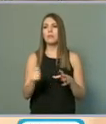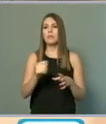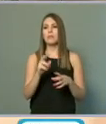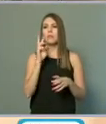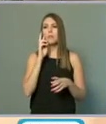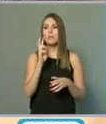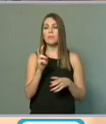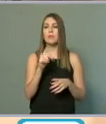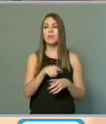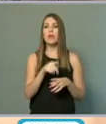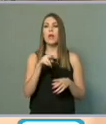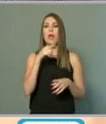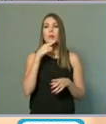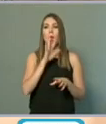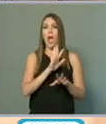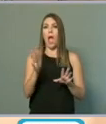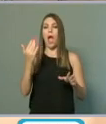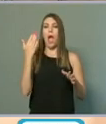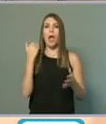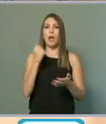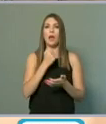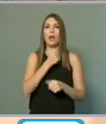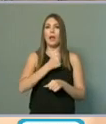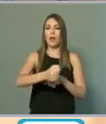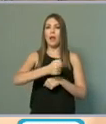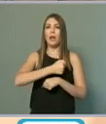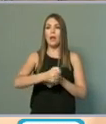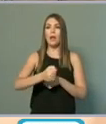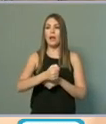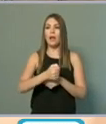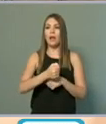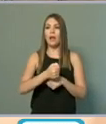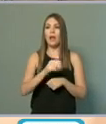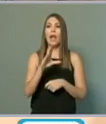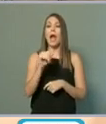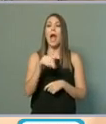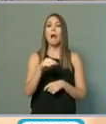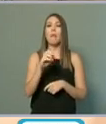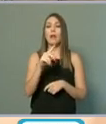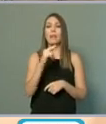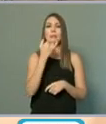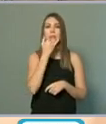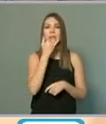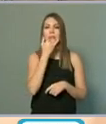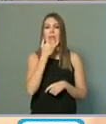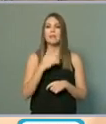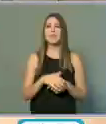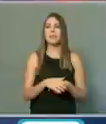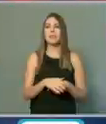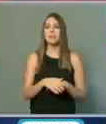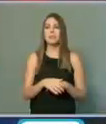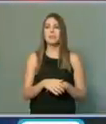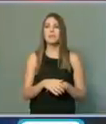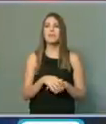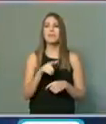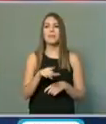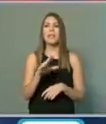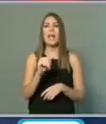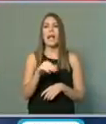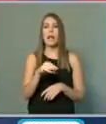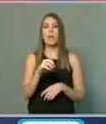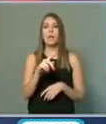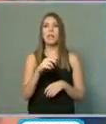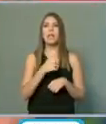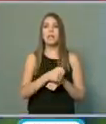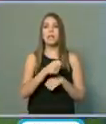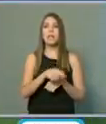rápidamente. Tenemos el aguacate rallado. Lo que se hace simplemente se El camote. fríe. El camote, ¿qué dije? ¿Aguacate? Aguacate. Dios mío. El camote y